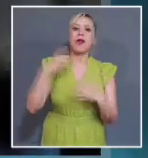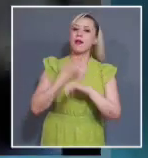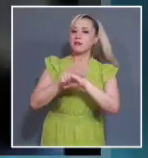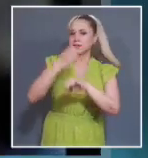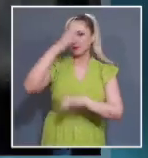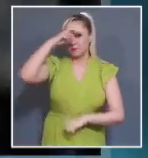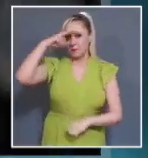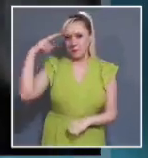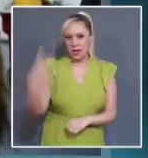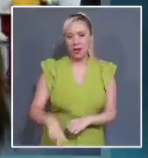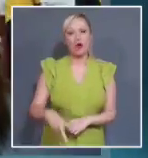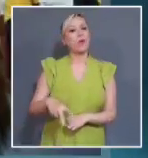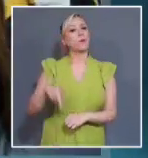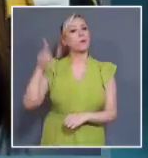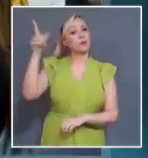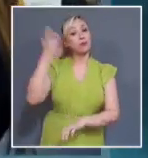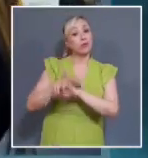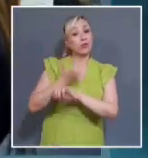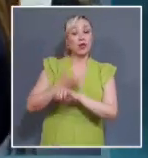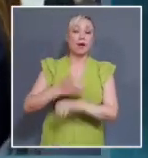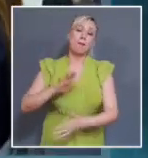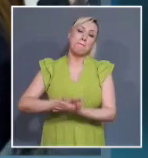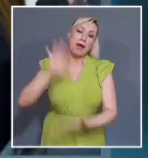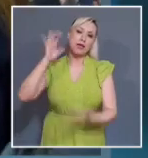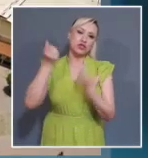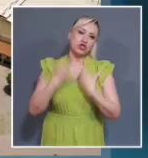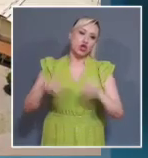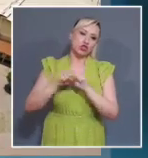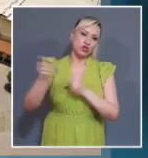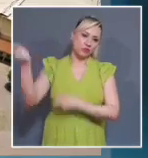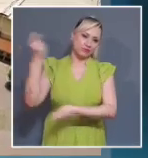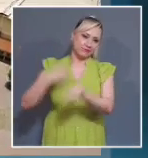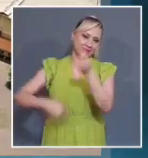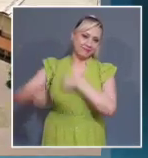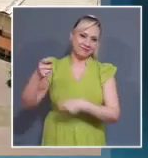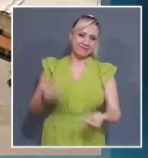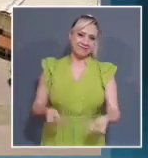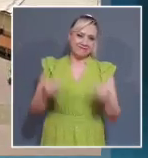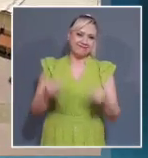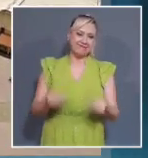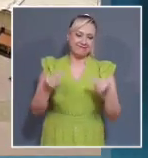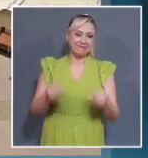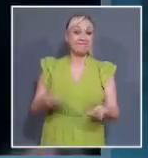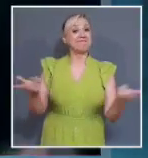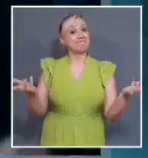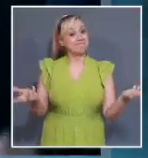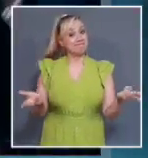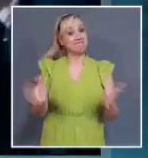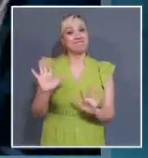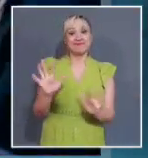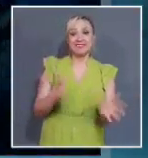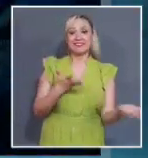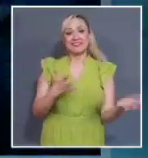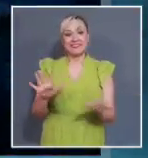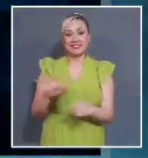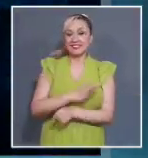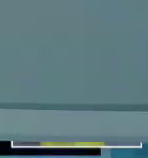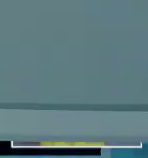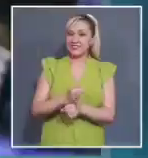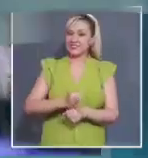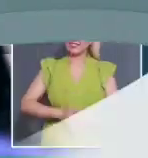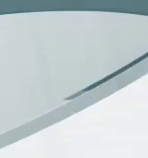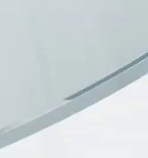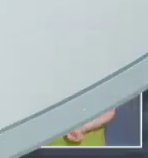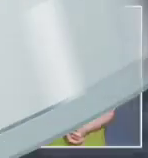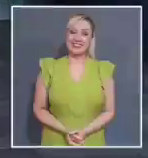Unidos permanece como principal socio comercial. Para el canal del Poder Judicial de la Federación, Lilian Moreno.